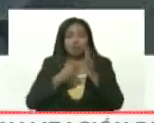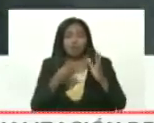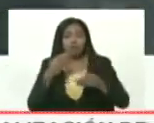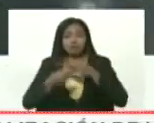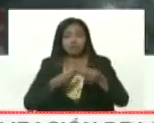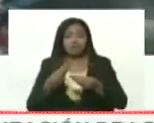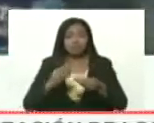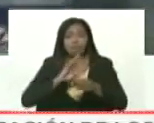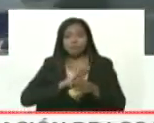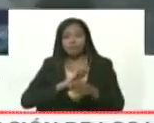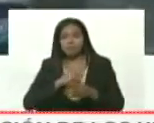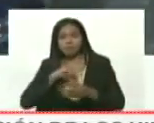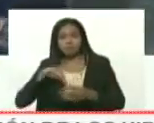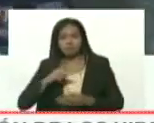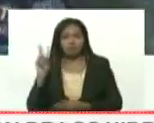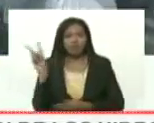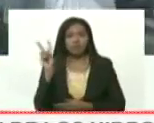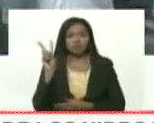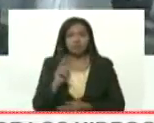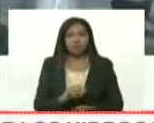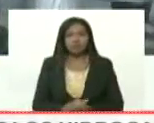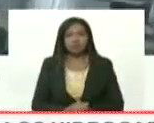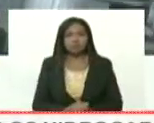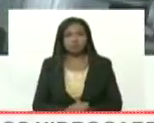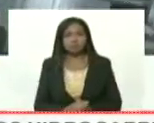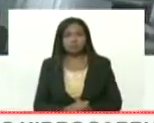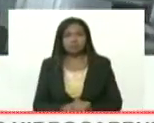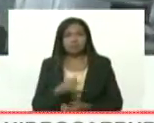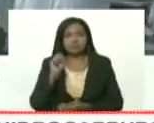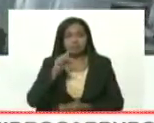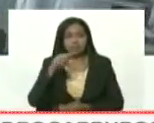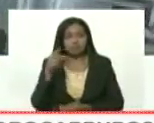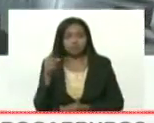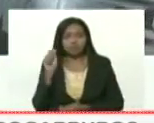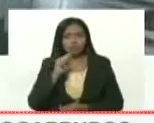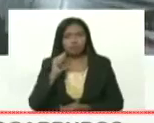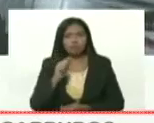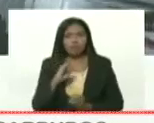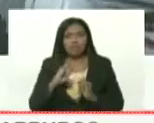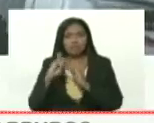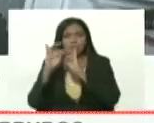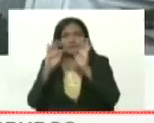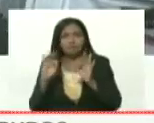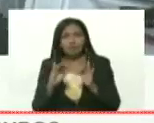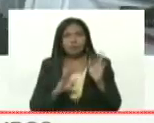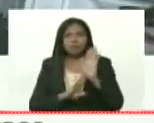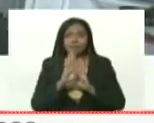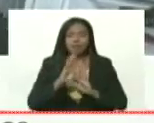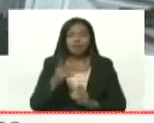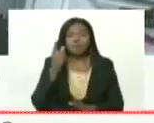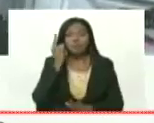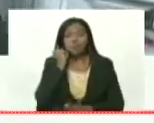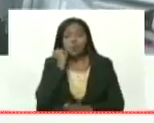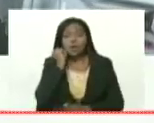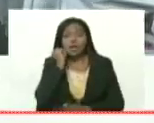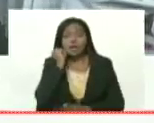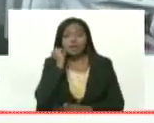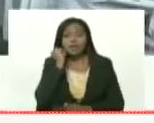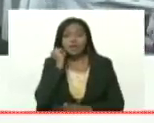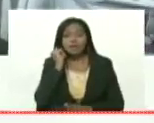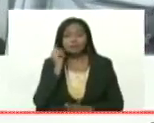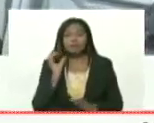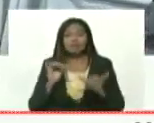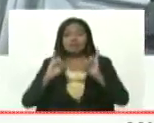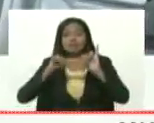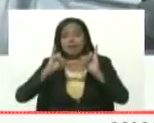empleando materias primas nacionales. ¿Sí? Asimismo, esto lo desarrollan mujeres